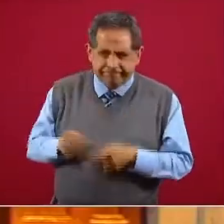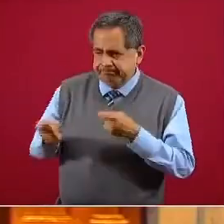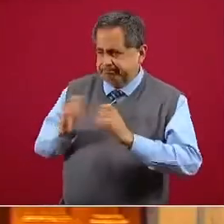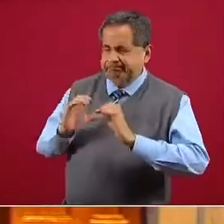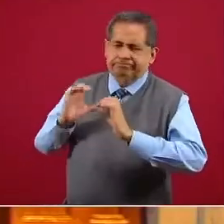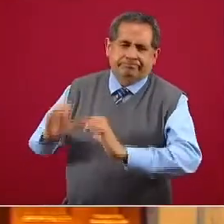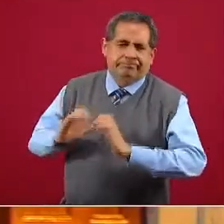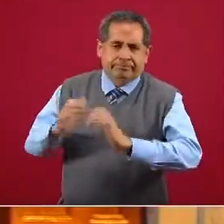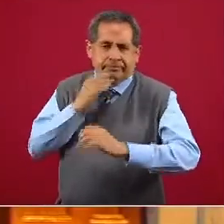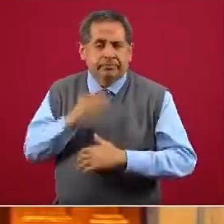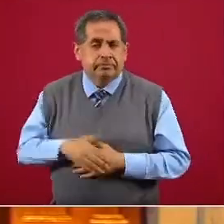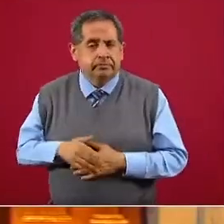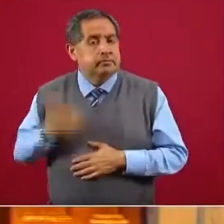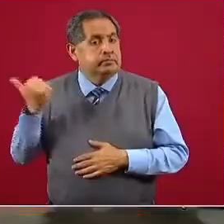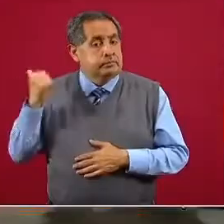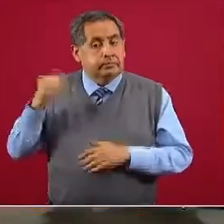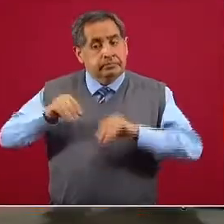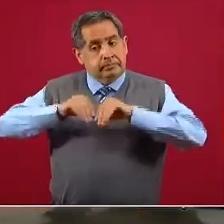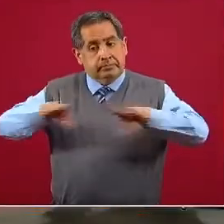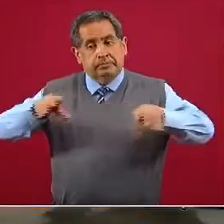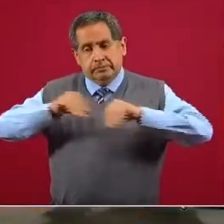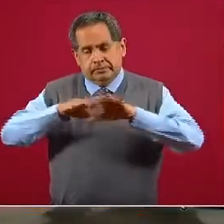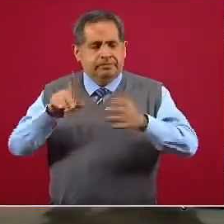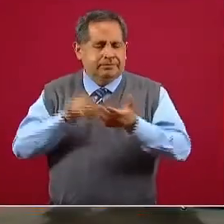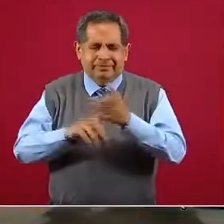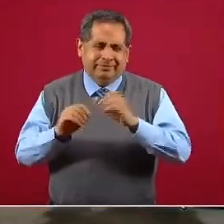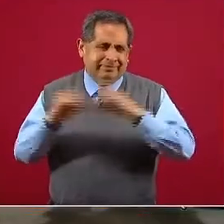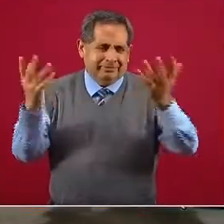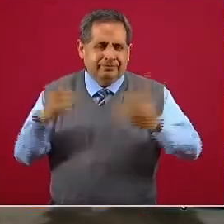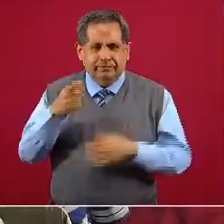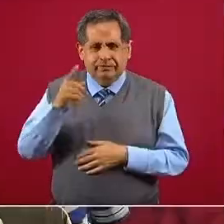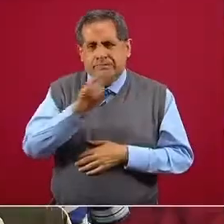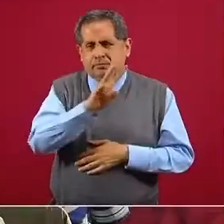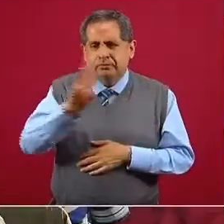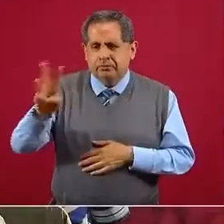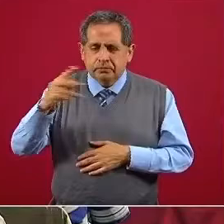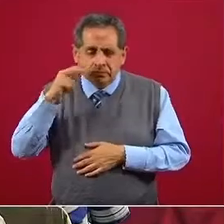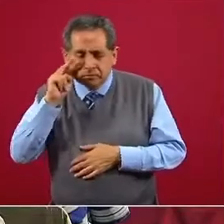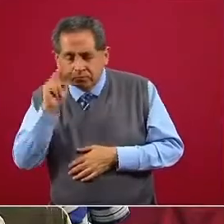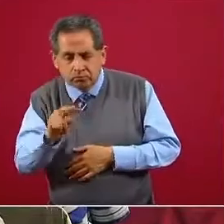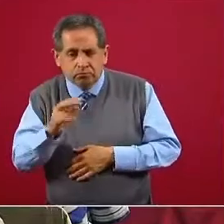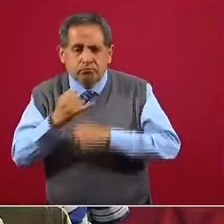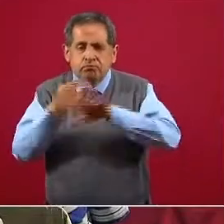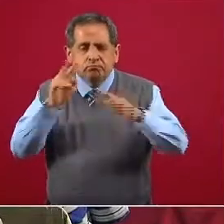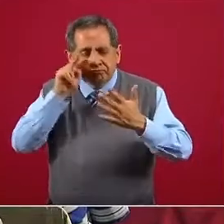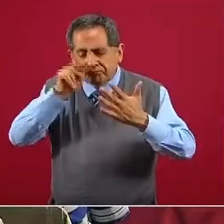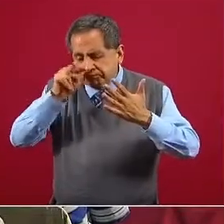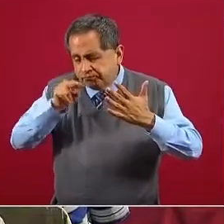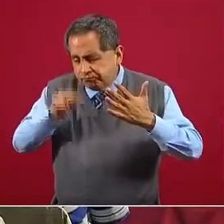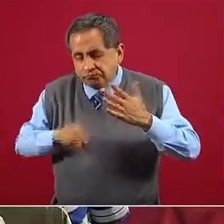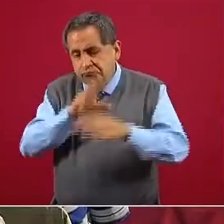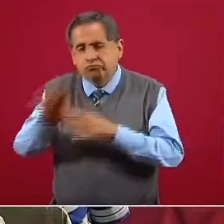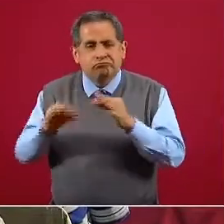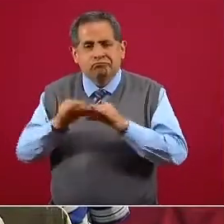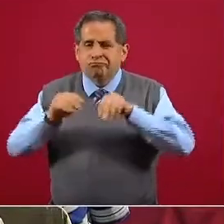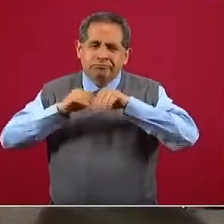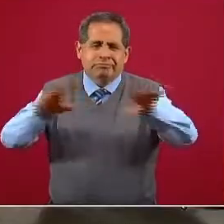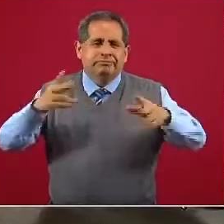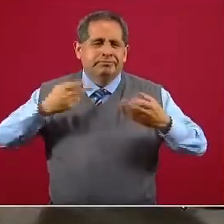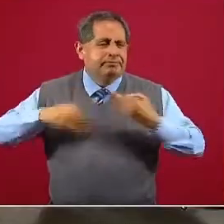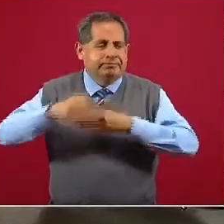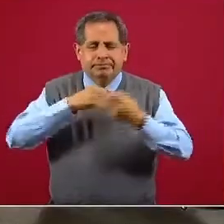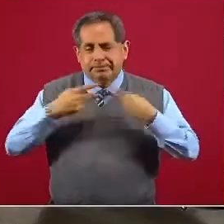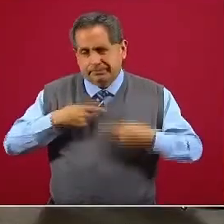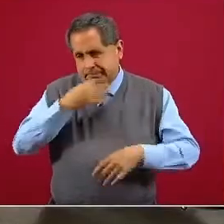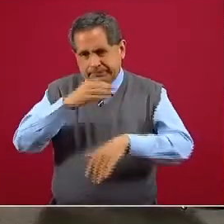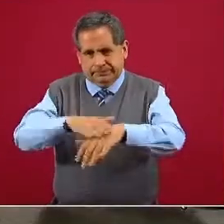control correspondiente. El aviso va a estar publicado, lógicamente, en la página oficial y podrán tener acceso a él de manera pública todas las personas.